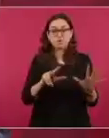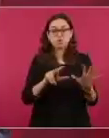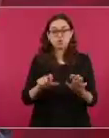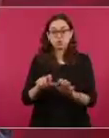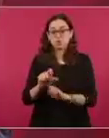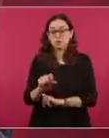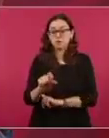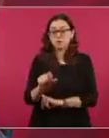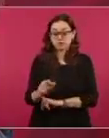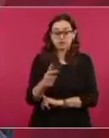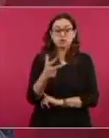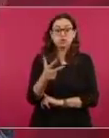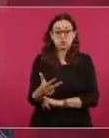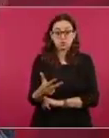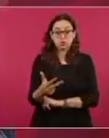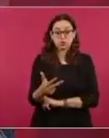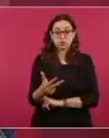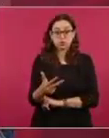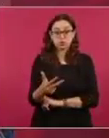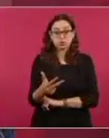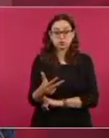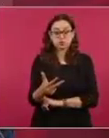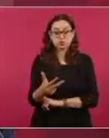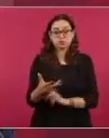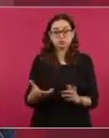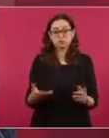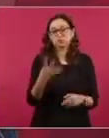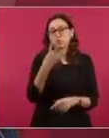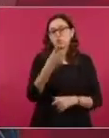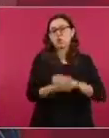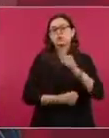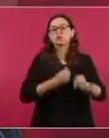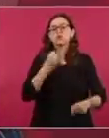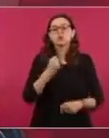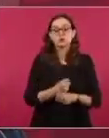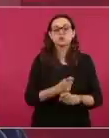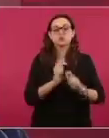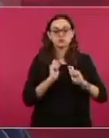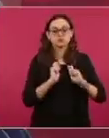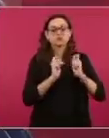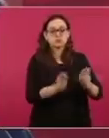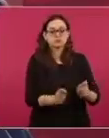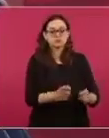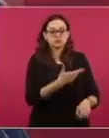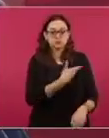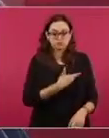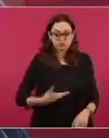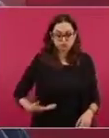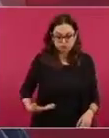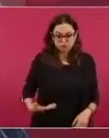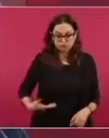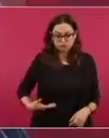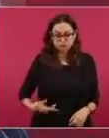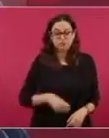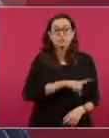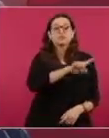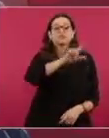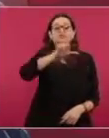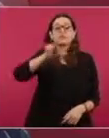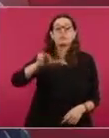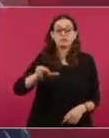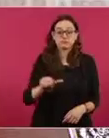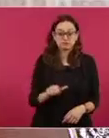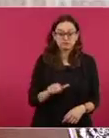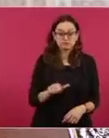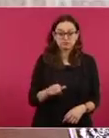1824 a 1828. Eran periodos de 4 años, y posteriormente